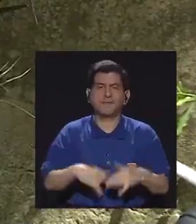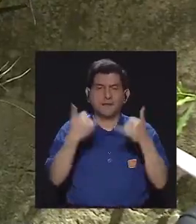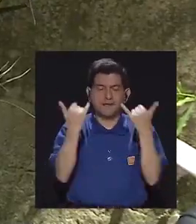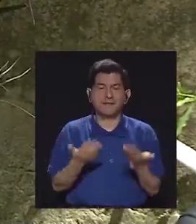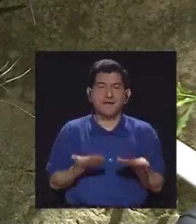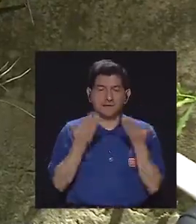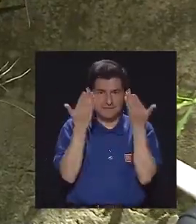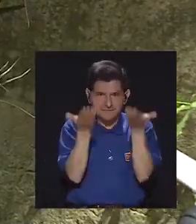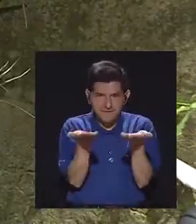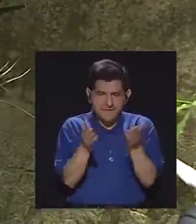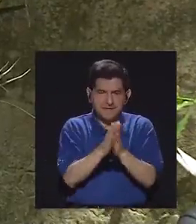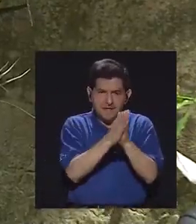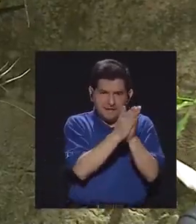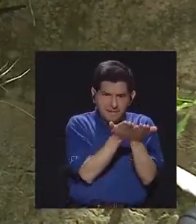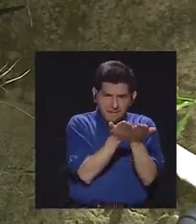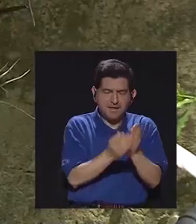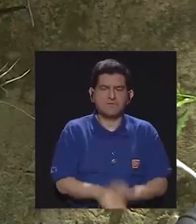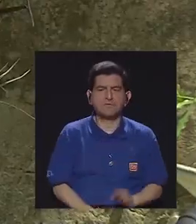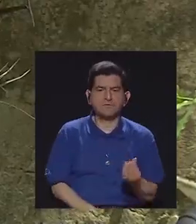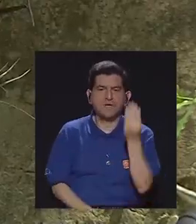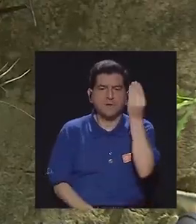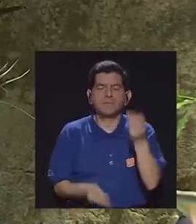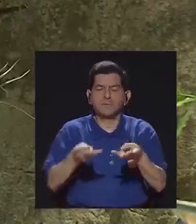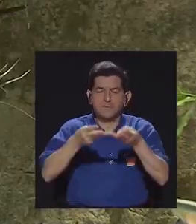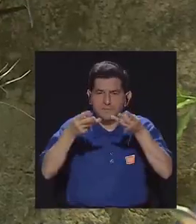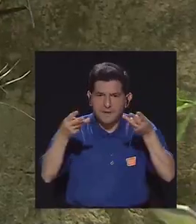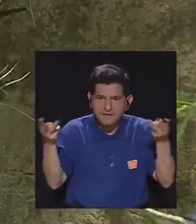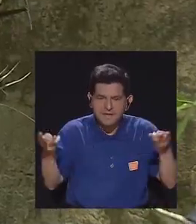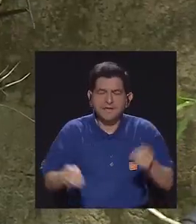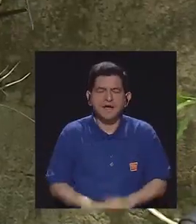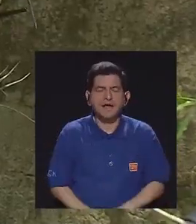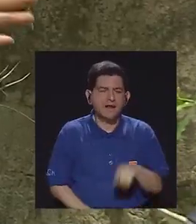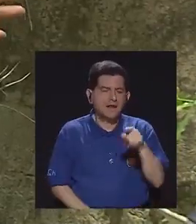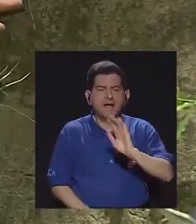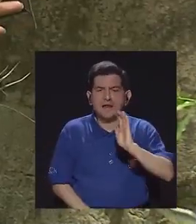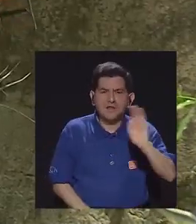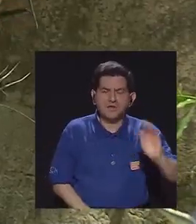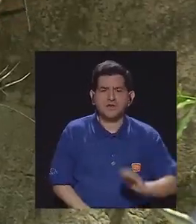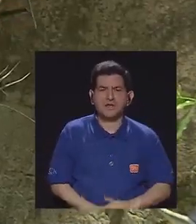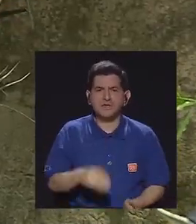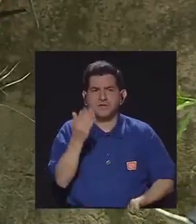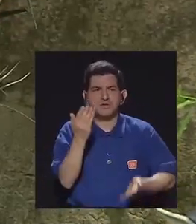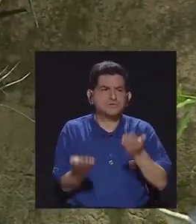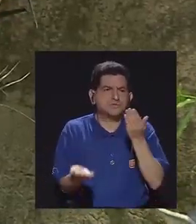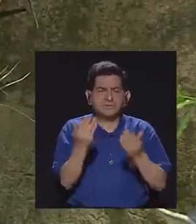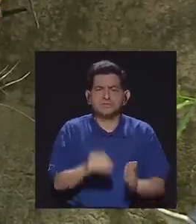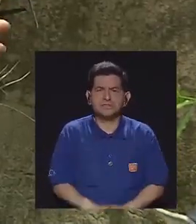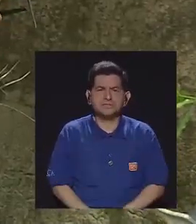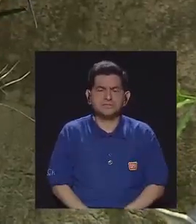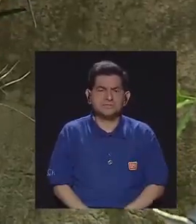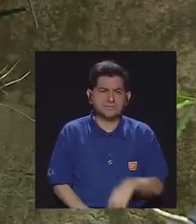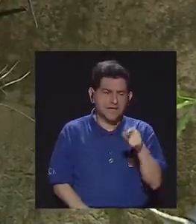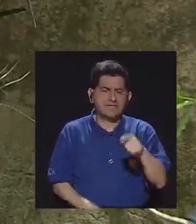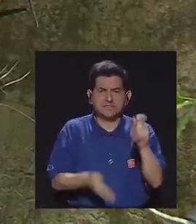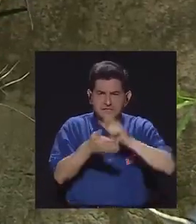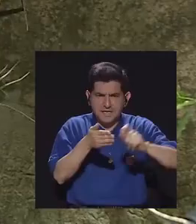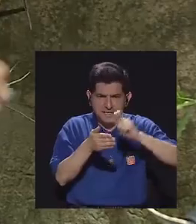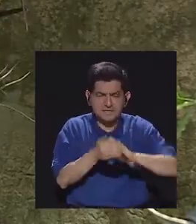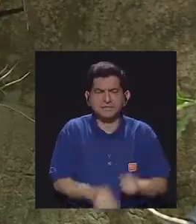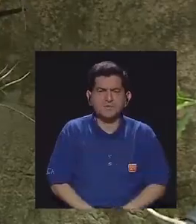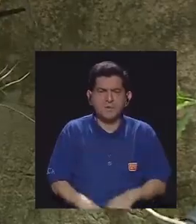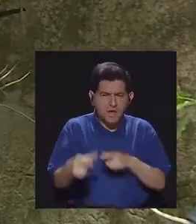les entregan, se les dan unos libros a los chicos, se les da un material a los más pequeñitos, lo que es primer ciclo, es